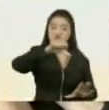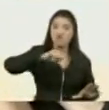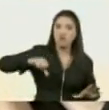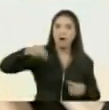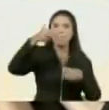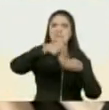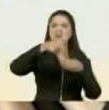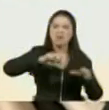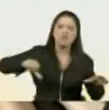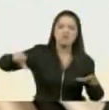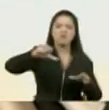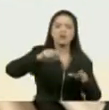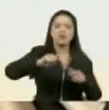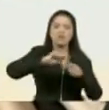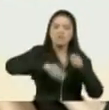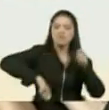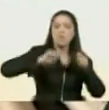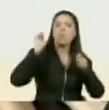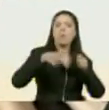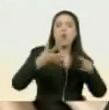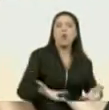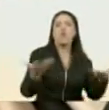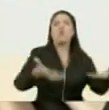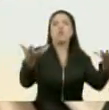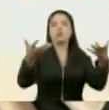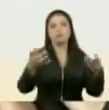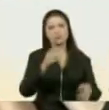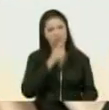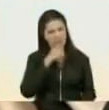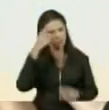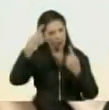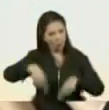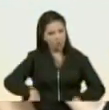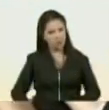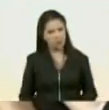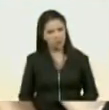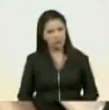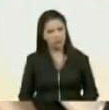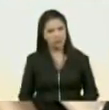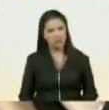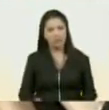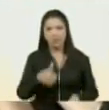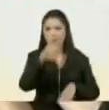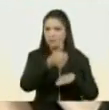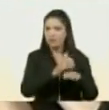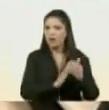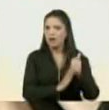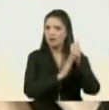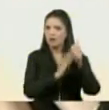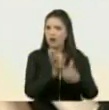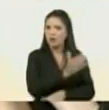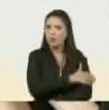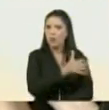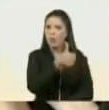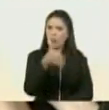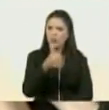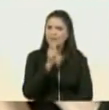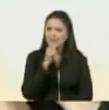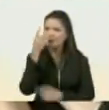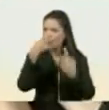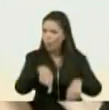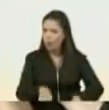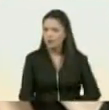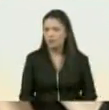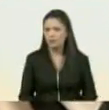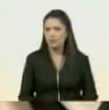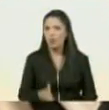prendió en fuego? ¿Quién puede estar de acuerdo con esa ejecutoria de la directiva violenta de la llamada MUD? ¿Quién puede estar de acuerdo con